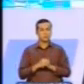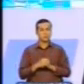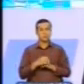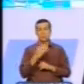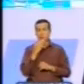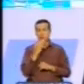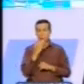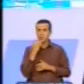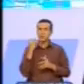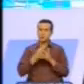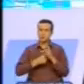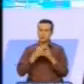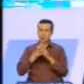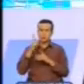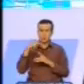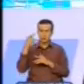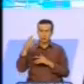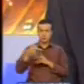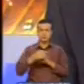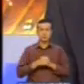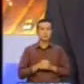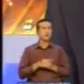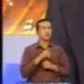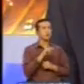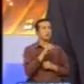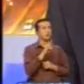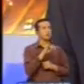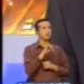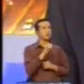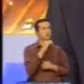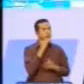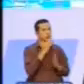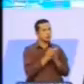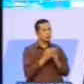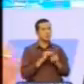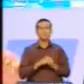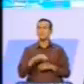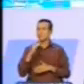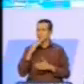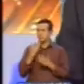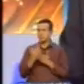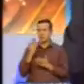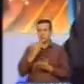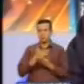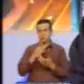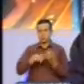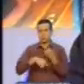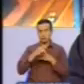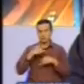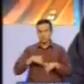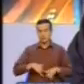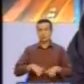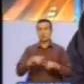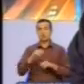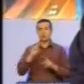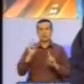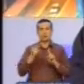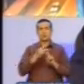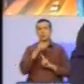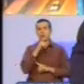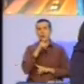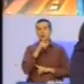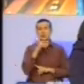de los grandes retos de la próxima década. Doris Ulis, muchas gracias por estar con nosotros. Gracias a usted. Una brevísima pausa y tendremos en el segundo bloque a